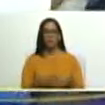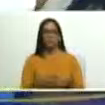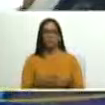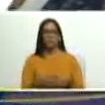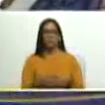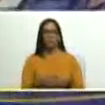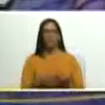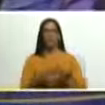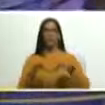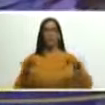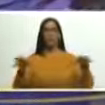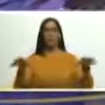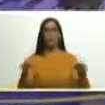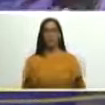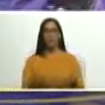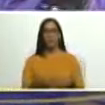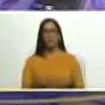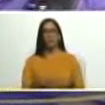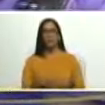desbordante.